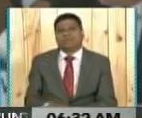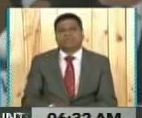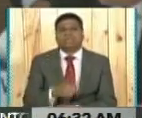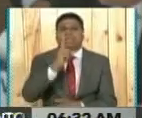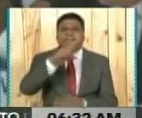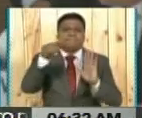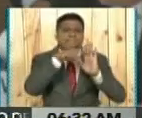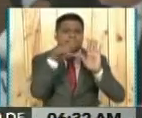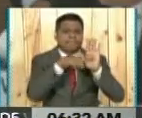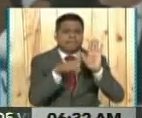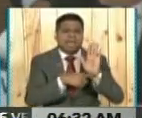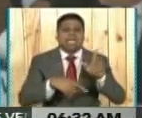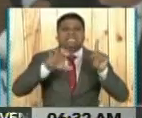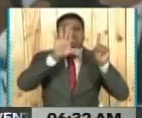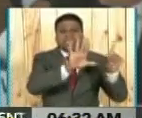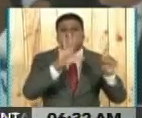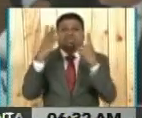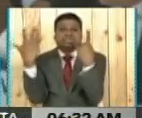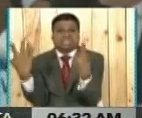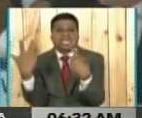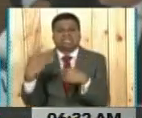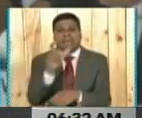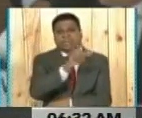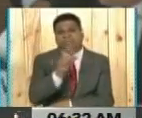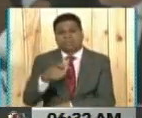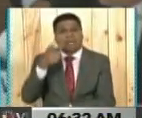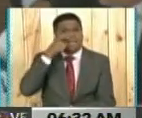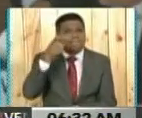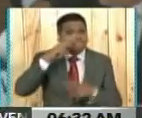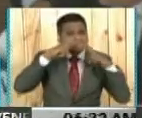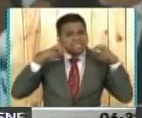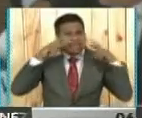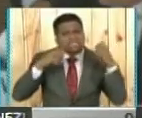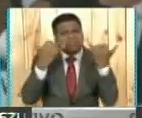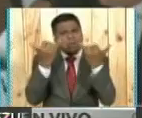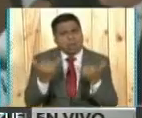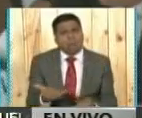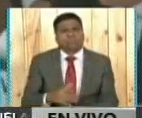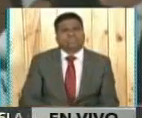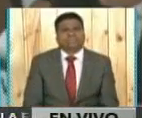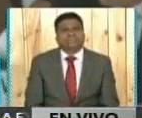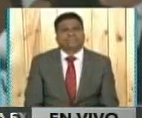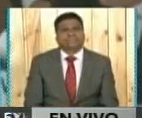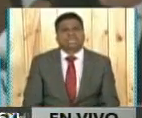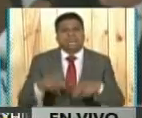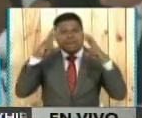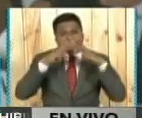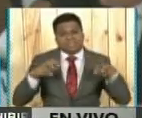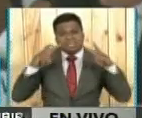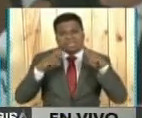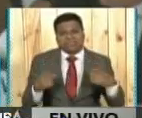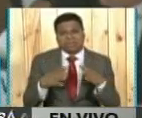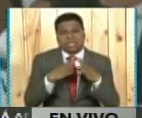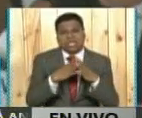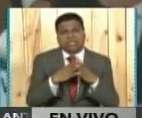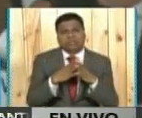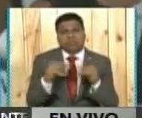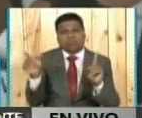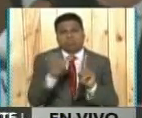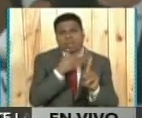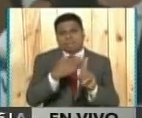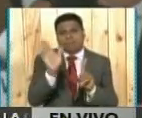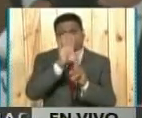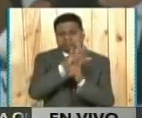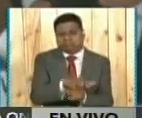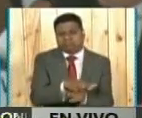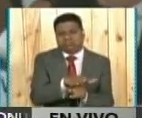identificar un grupo de 66 funcionarios que están siendo investigados. Las investigaciones por presuntas violaciones de derechos